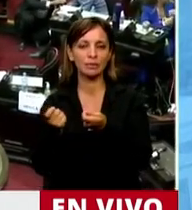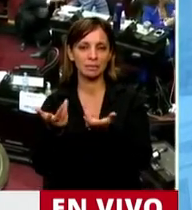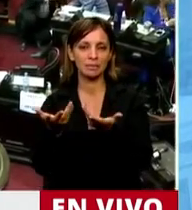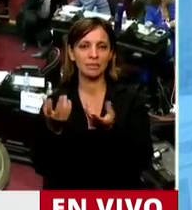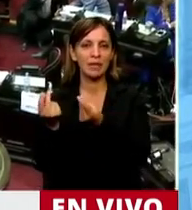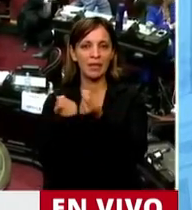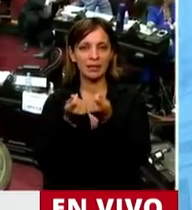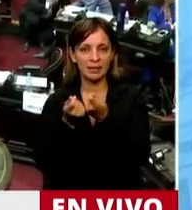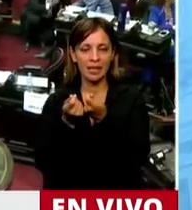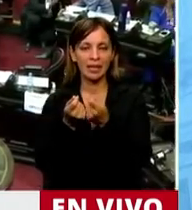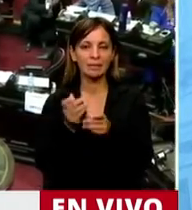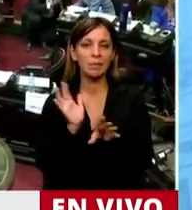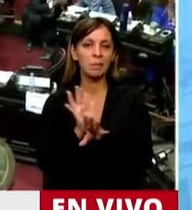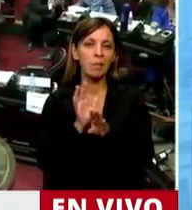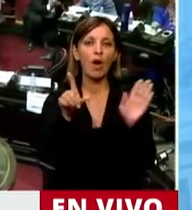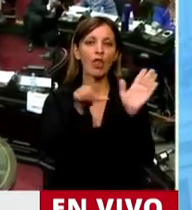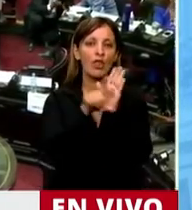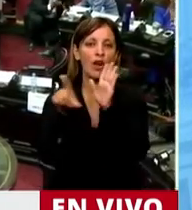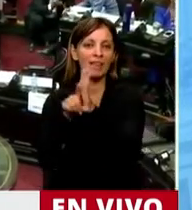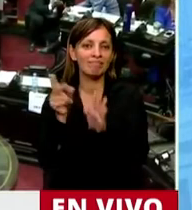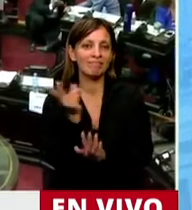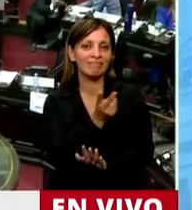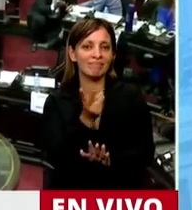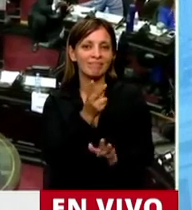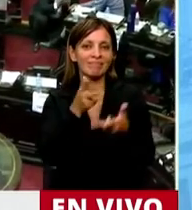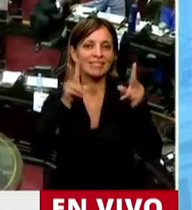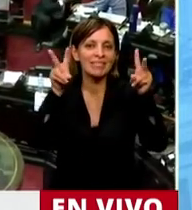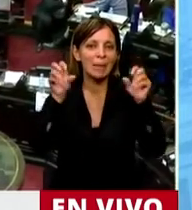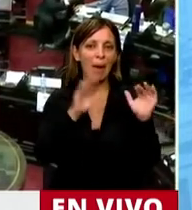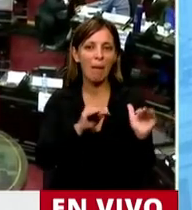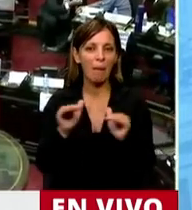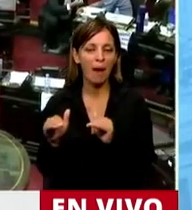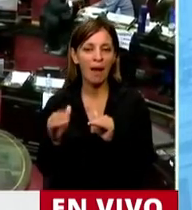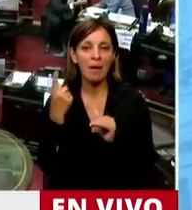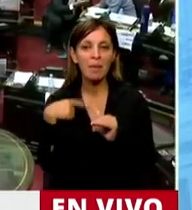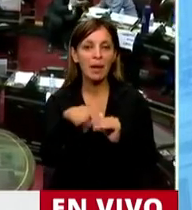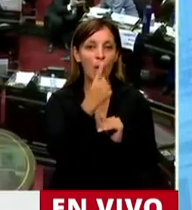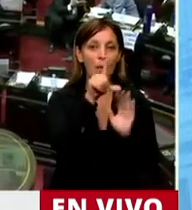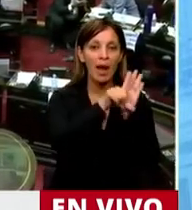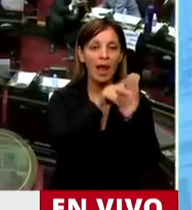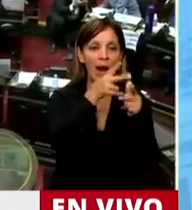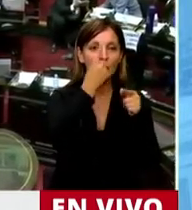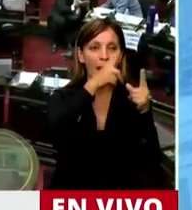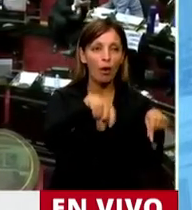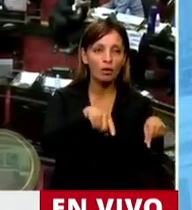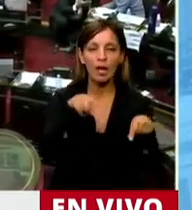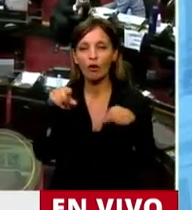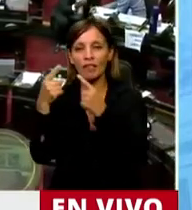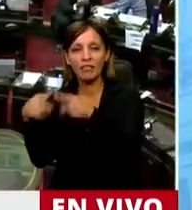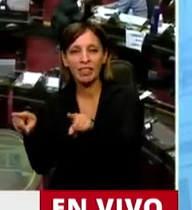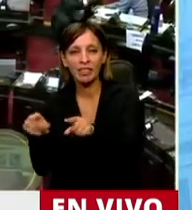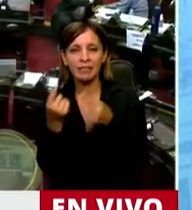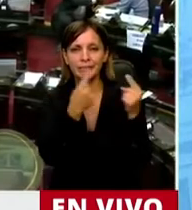leyes referidos al mismo tema, pero donde una dice una cosa y la otra dice otra cosa. ¿Cuál de las